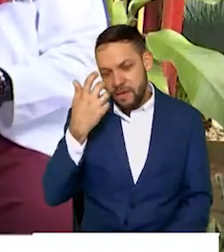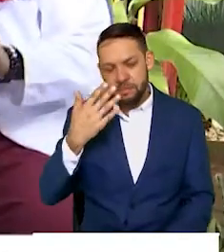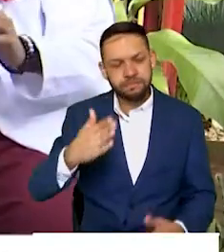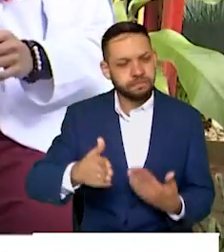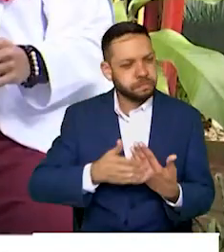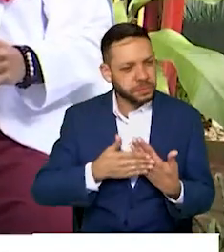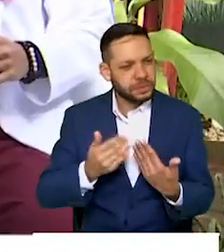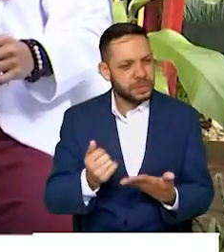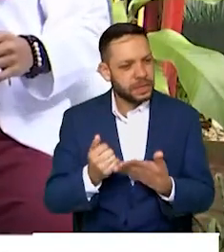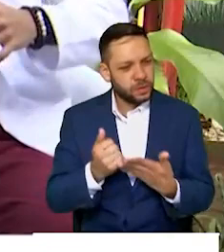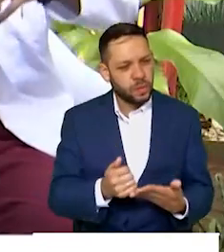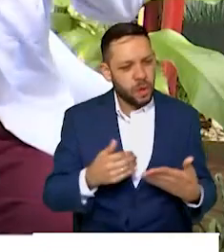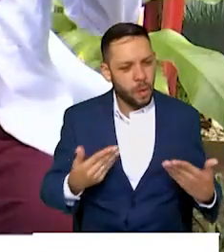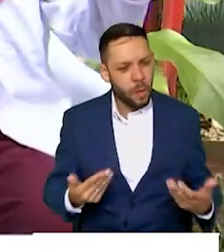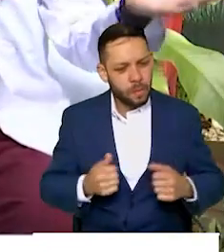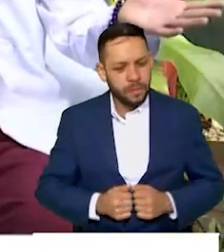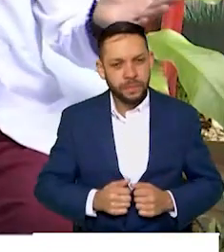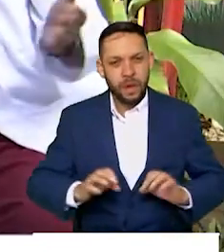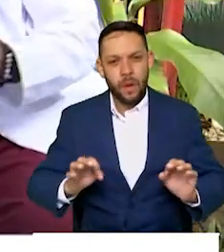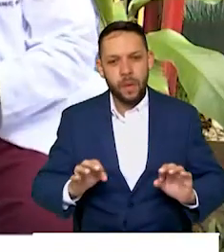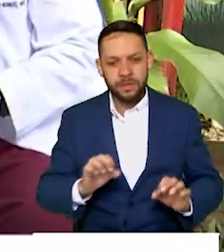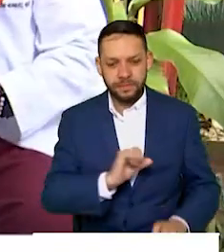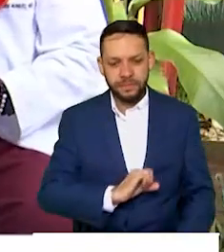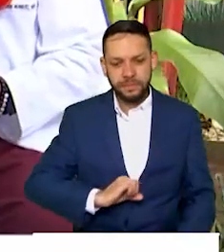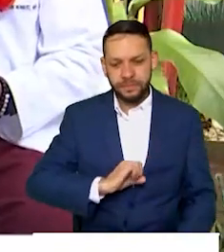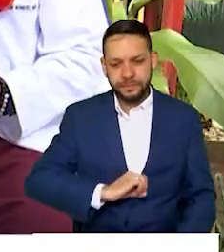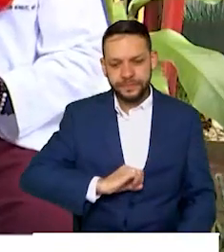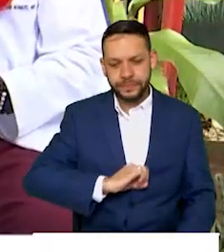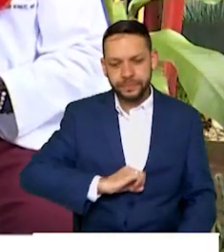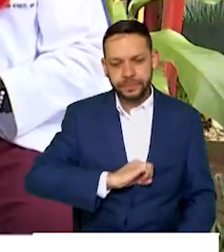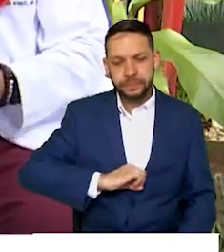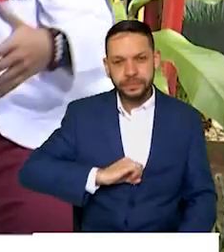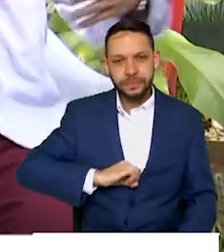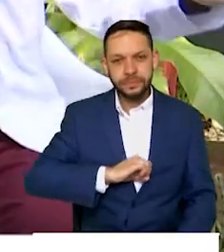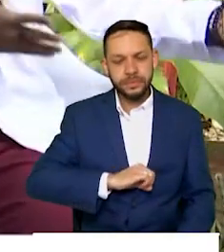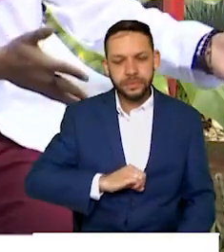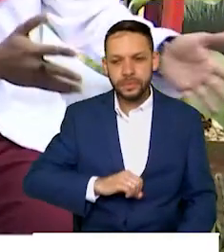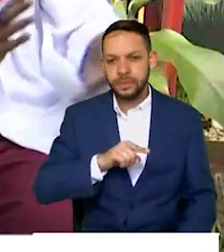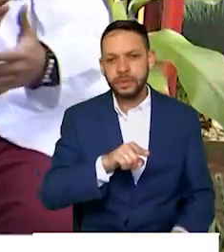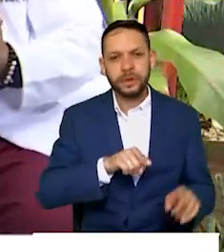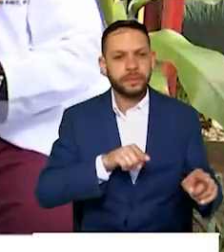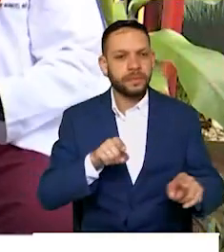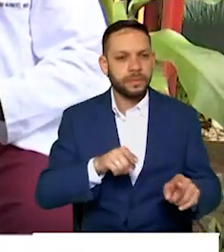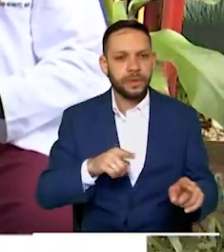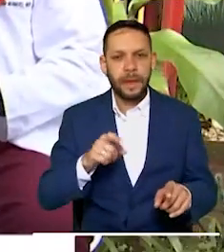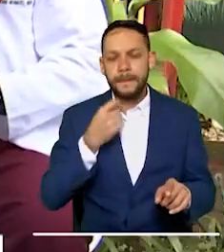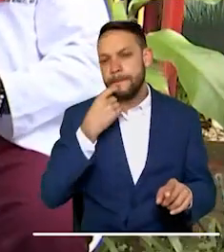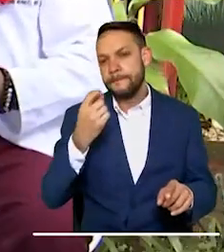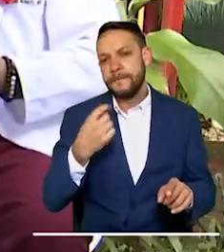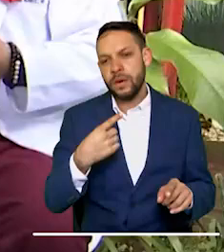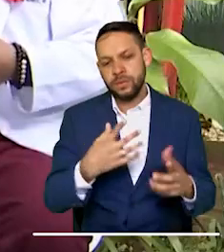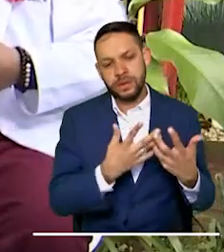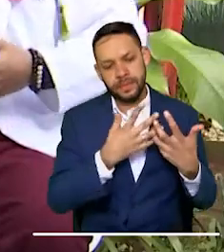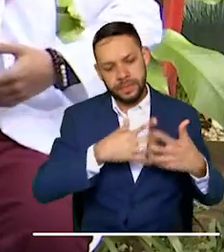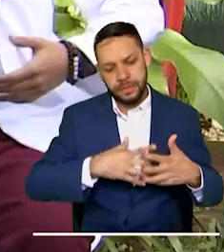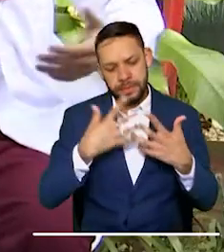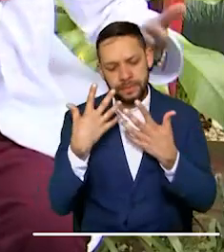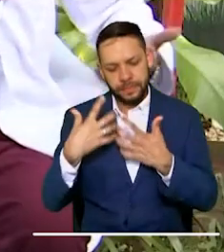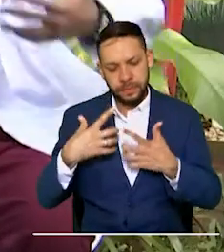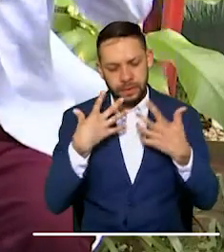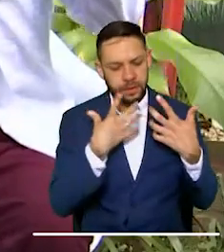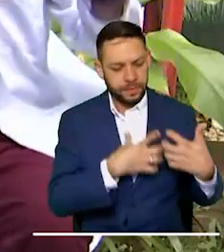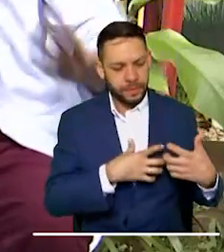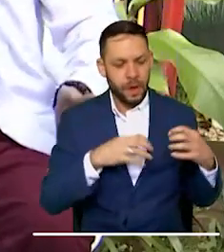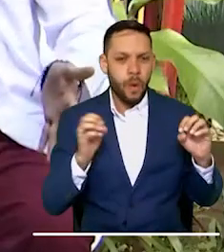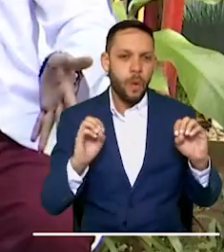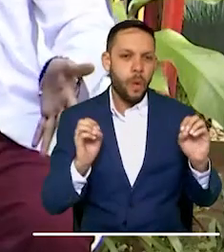ejemplo, yo envíe una radiografía de un sitio y me pregunten por un órgano. O que envíe